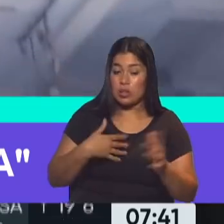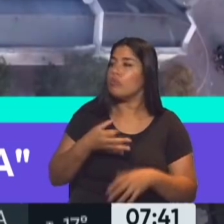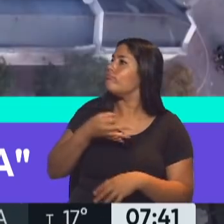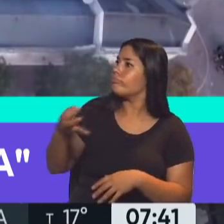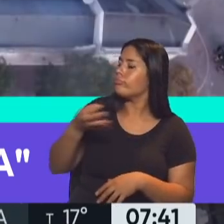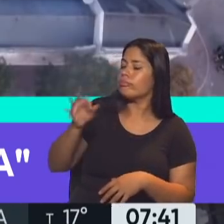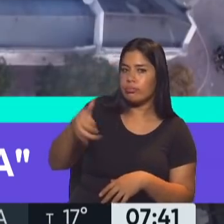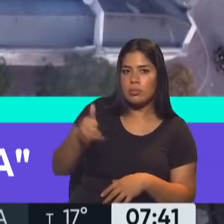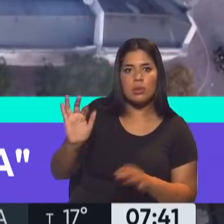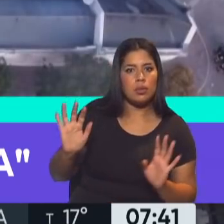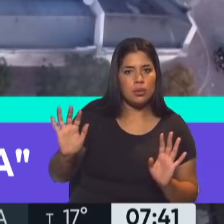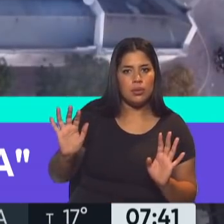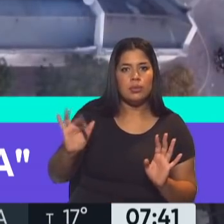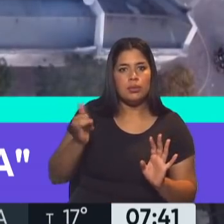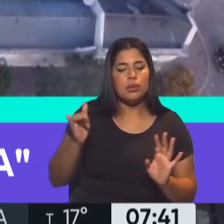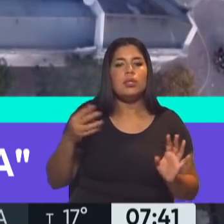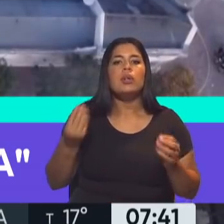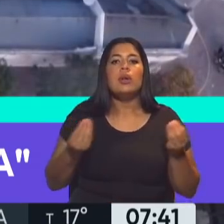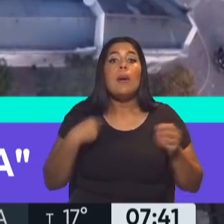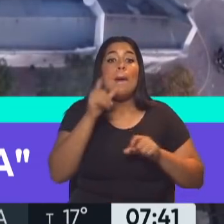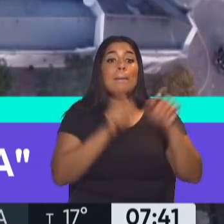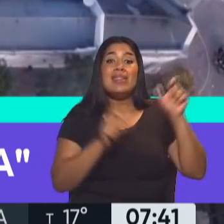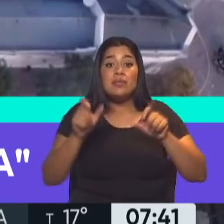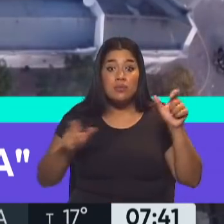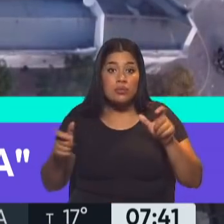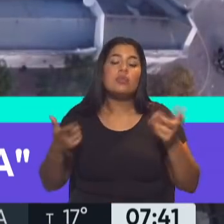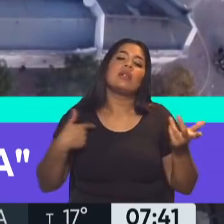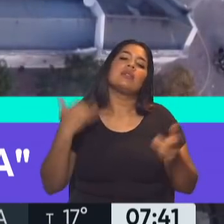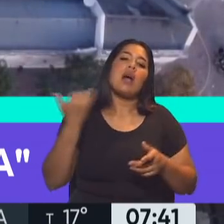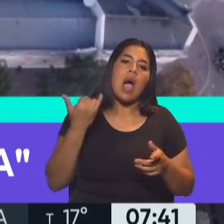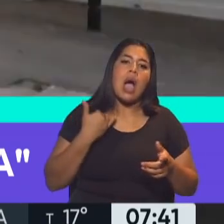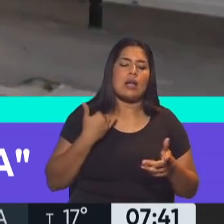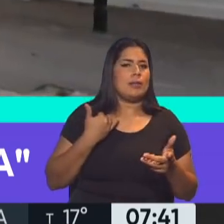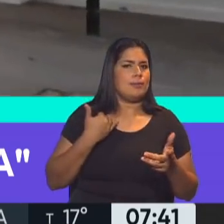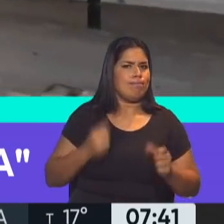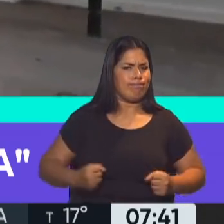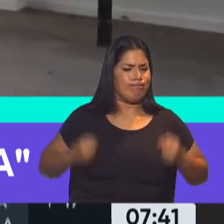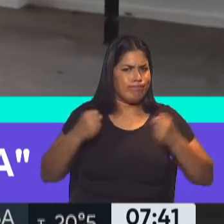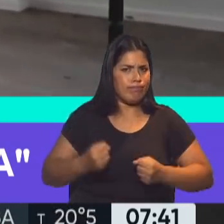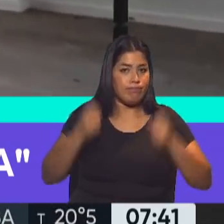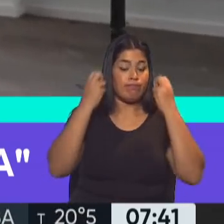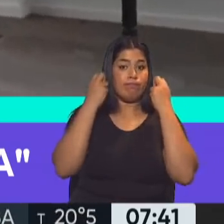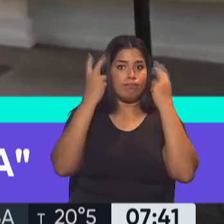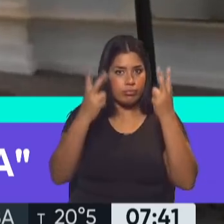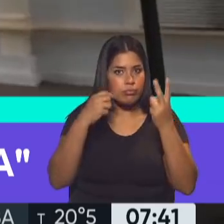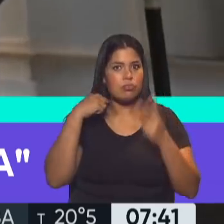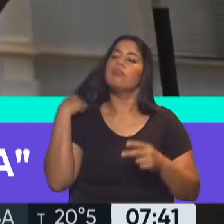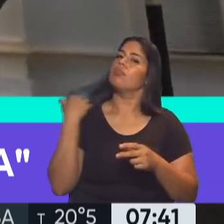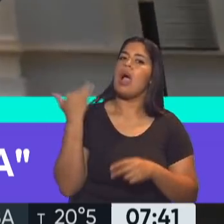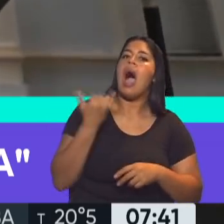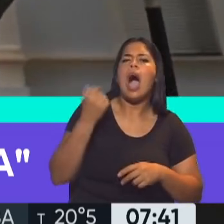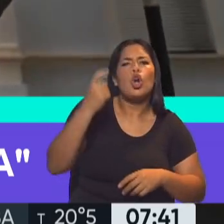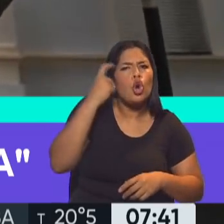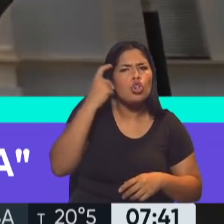En el sentido de que la gente ha tomado la prohibición a la actividad. Se ha hecho carne en la comunidad, hay mucha